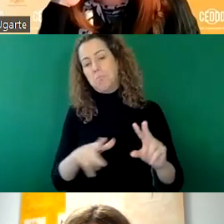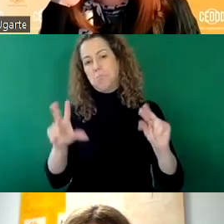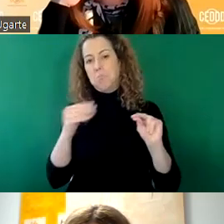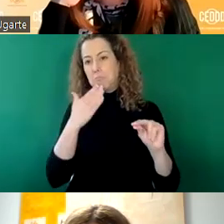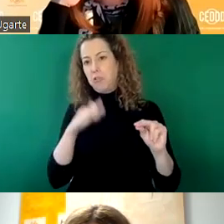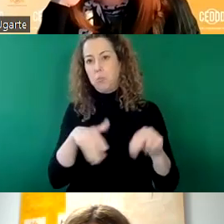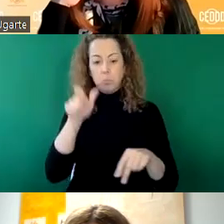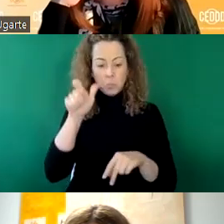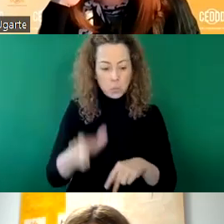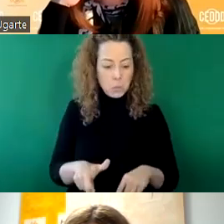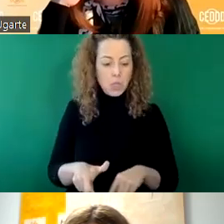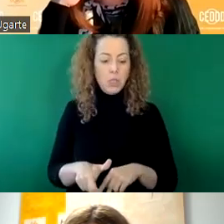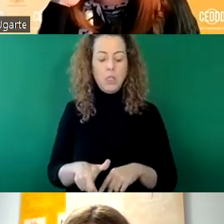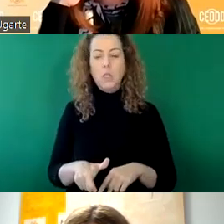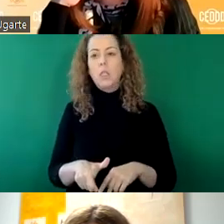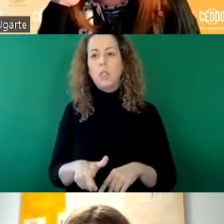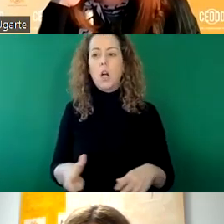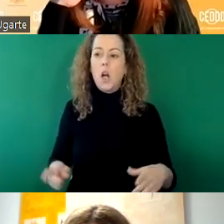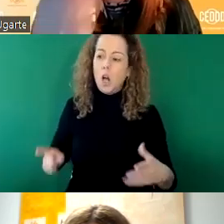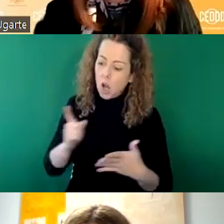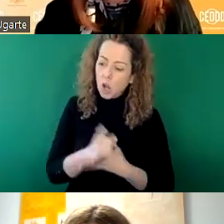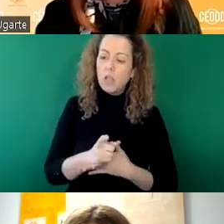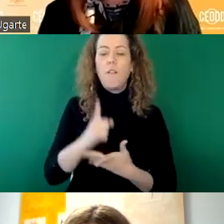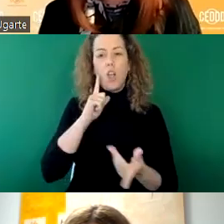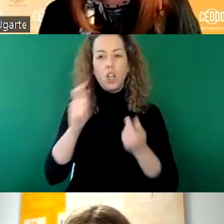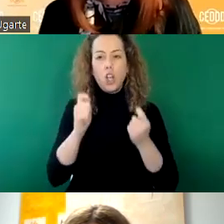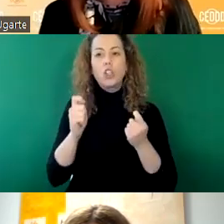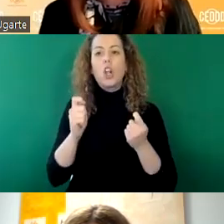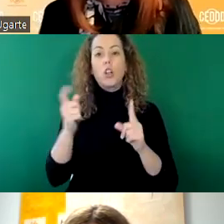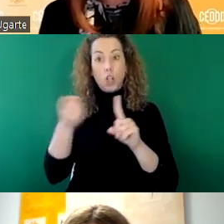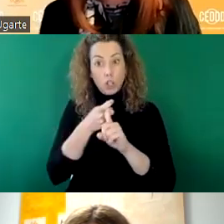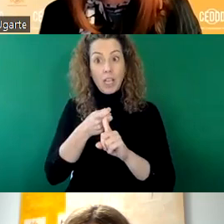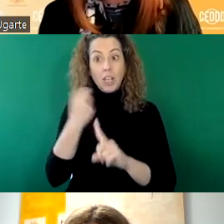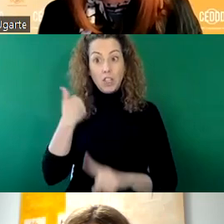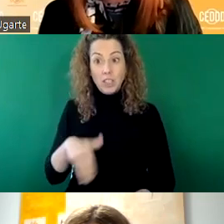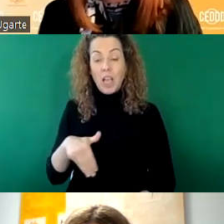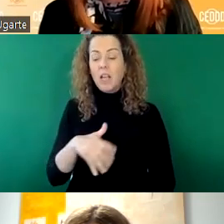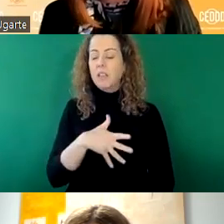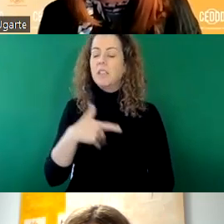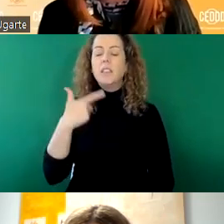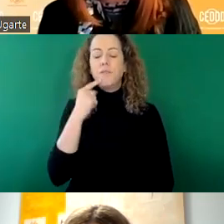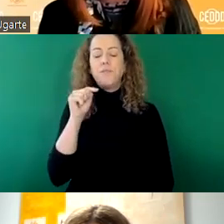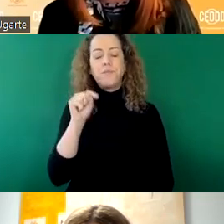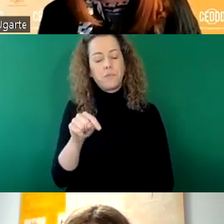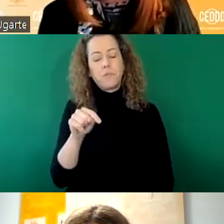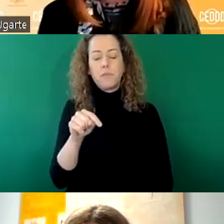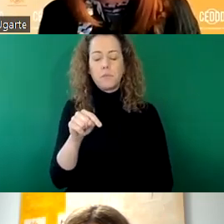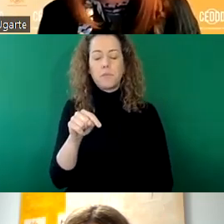que la persona, digamos, vuelva a tener ese control, es producir una